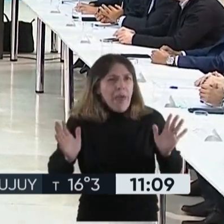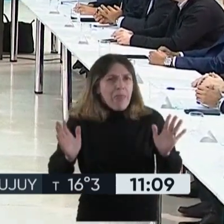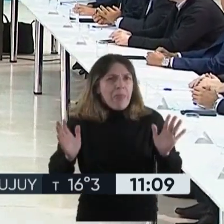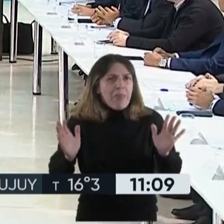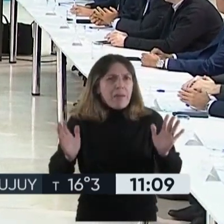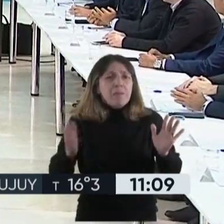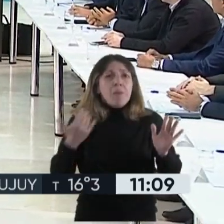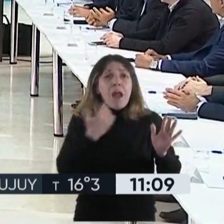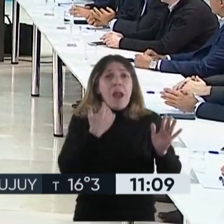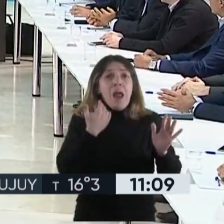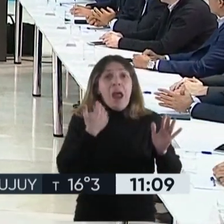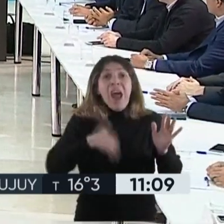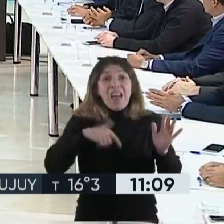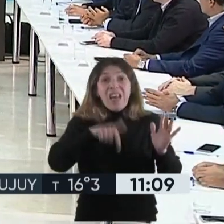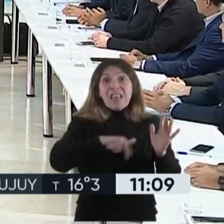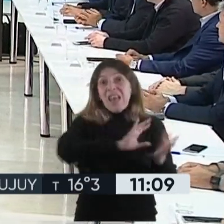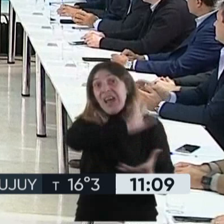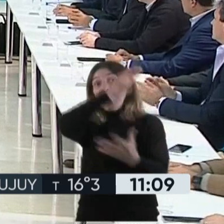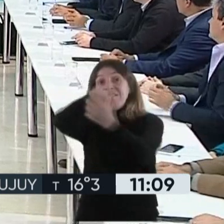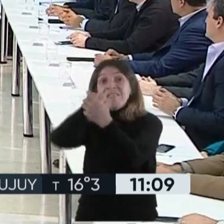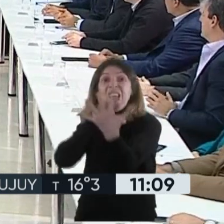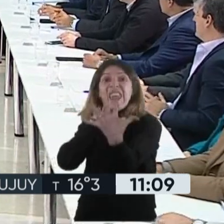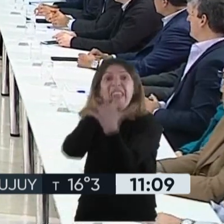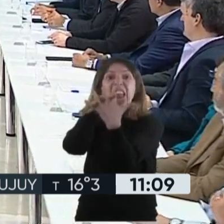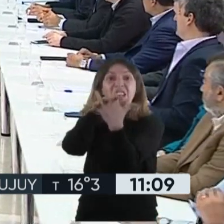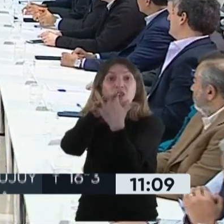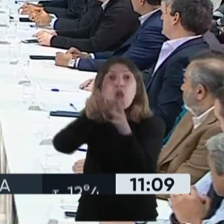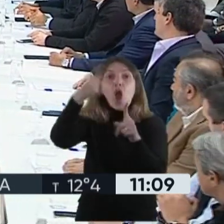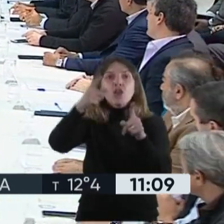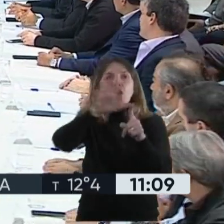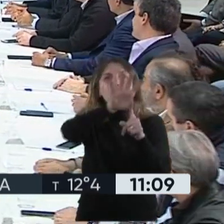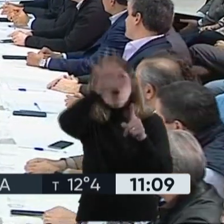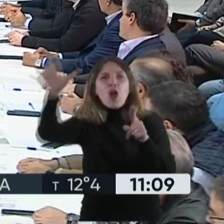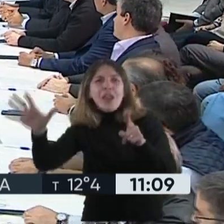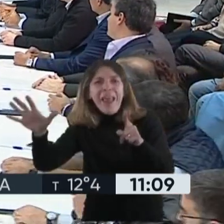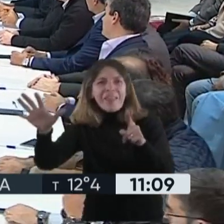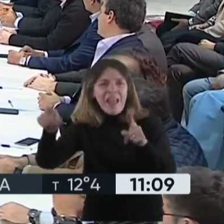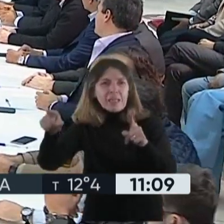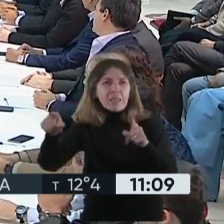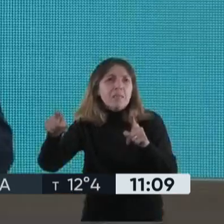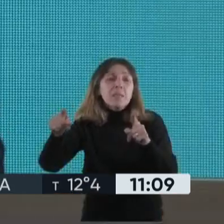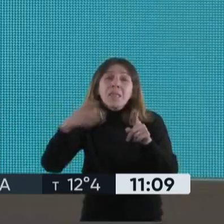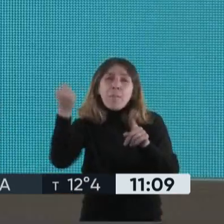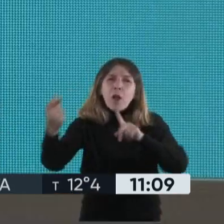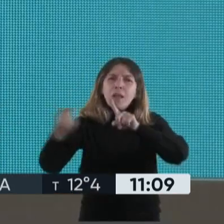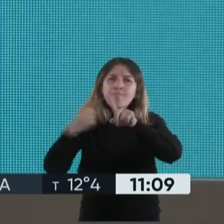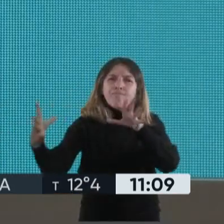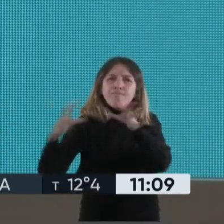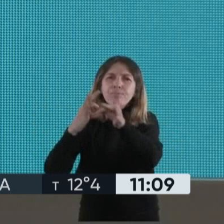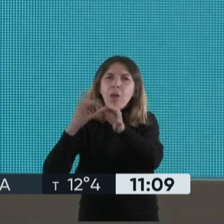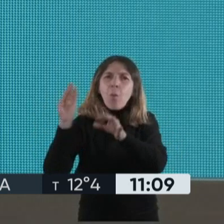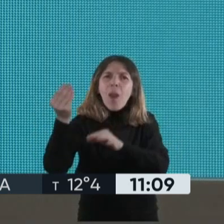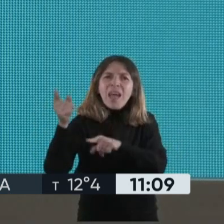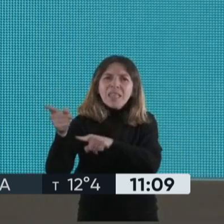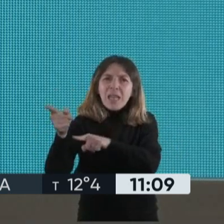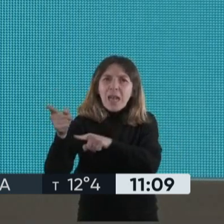que Argentina, sobre la base de esa integración con los distintos continentes y también muy importante con Brasil, pueda llevar